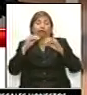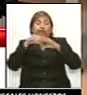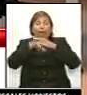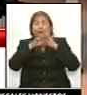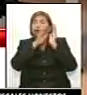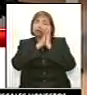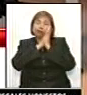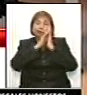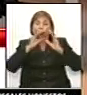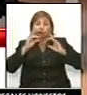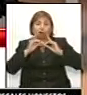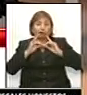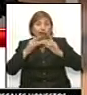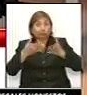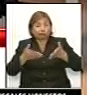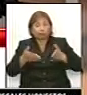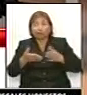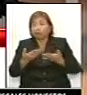y un lugar